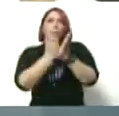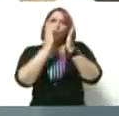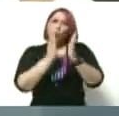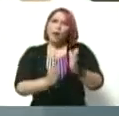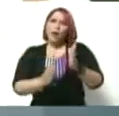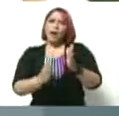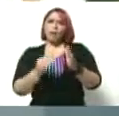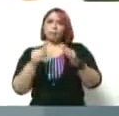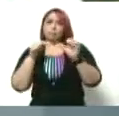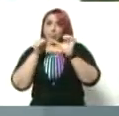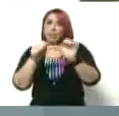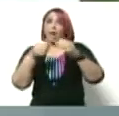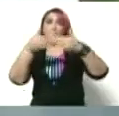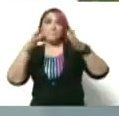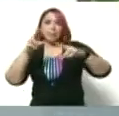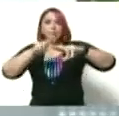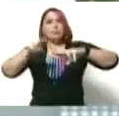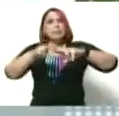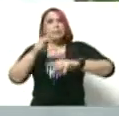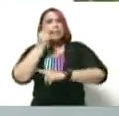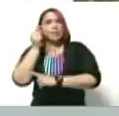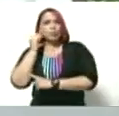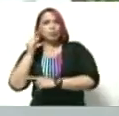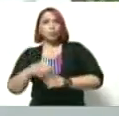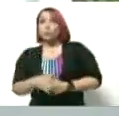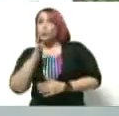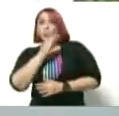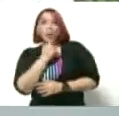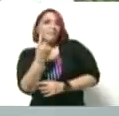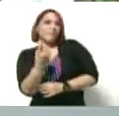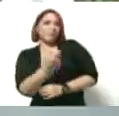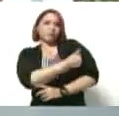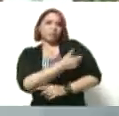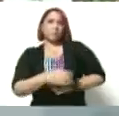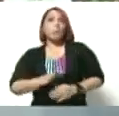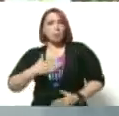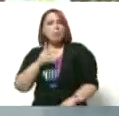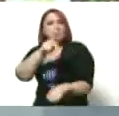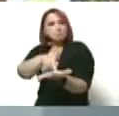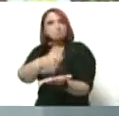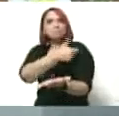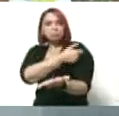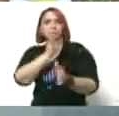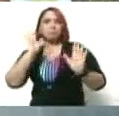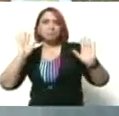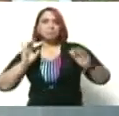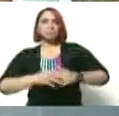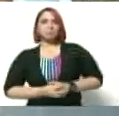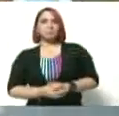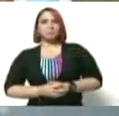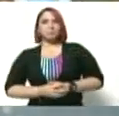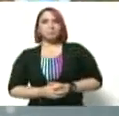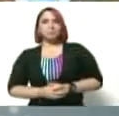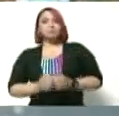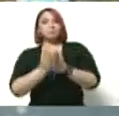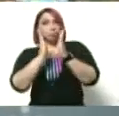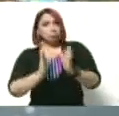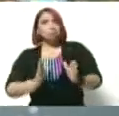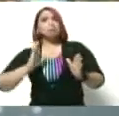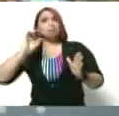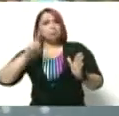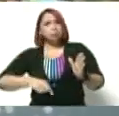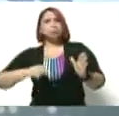a quedar abiertas para que los niños las niñas que no sean vacunados puedan ir y vacunas allí en la escuela también se pueden vacunar